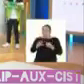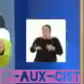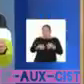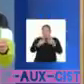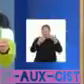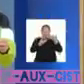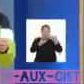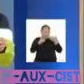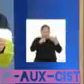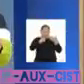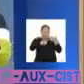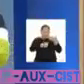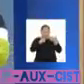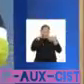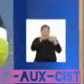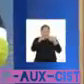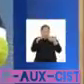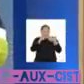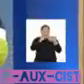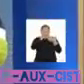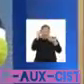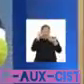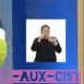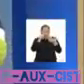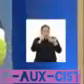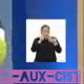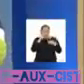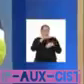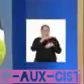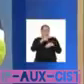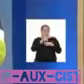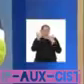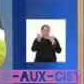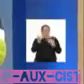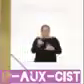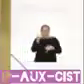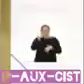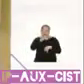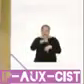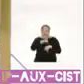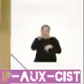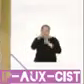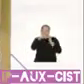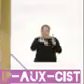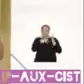Sí, acá tengo la carta. Y acá dice muy claro que mi turno es hoy día y a esta hora.